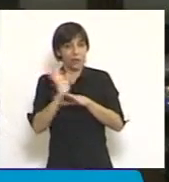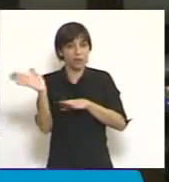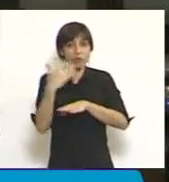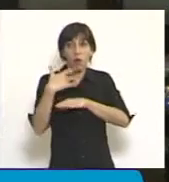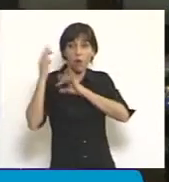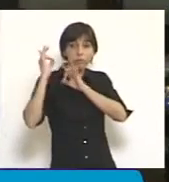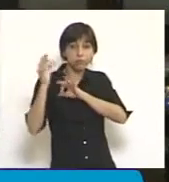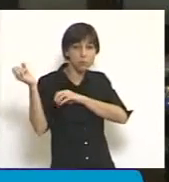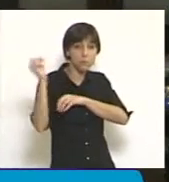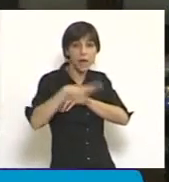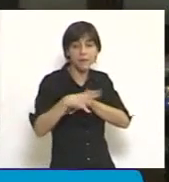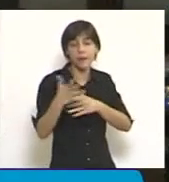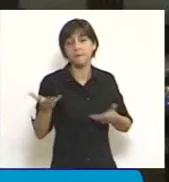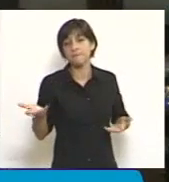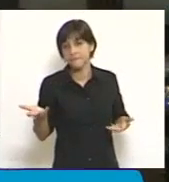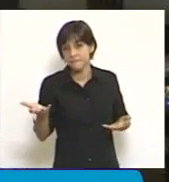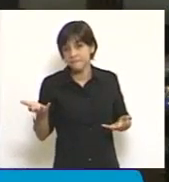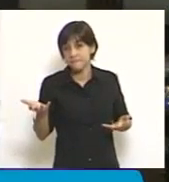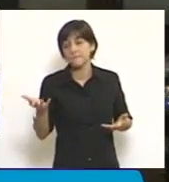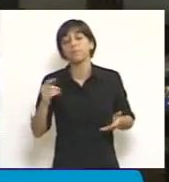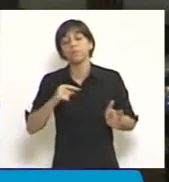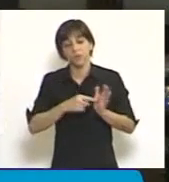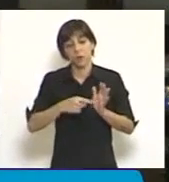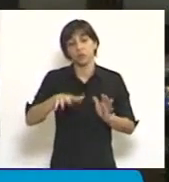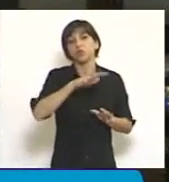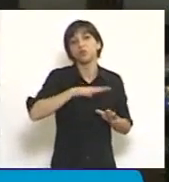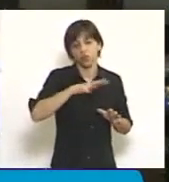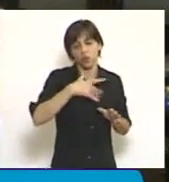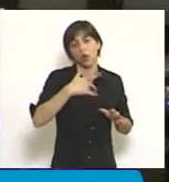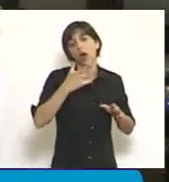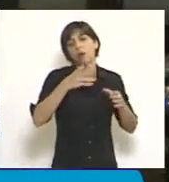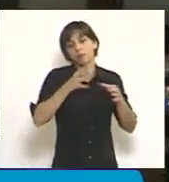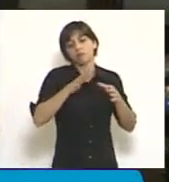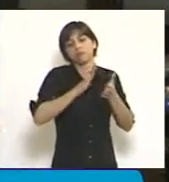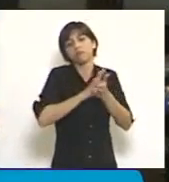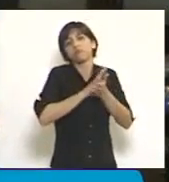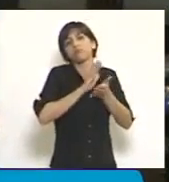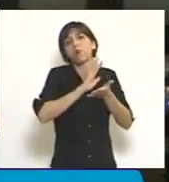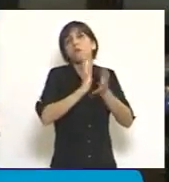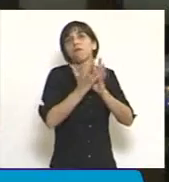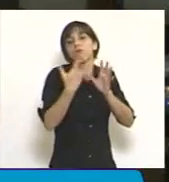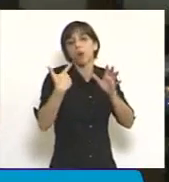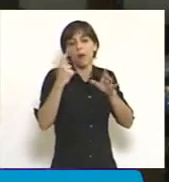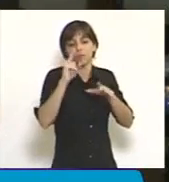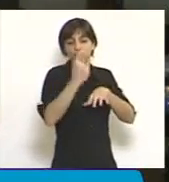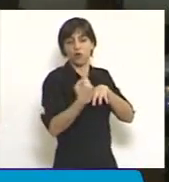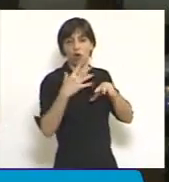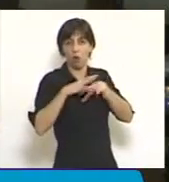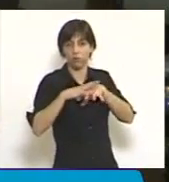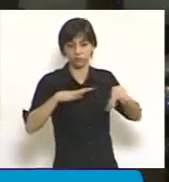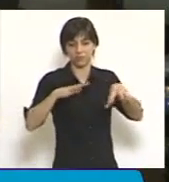en favor y en beneficio de la ciudad de Buenos Aires. De manera tal que, en definitiva,